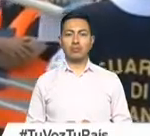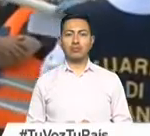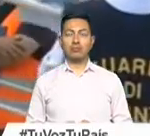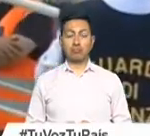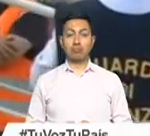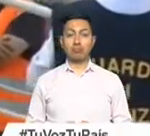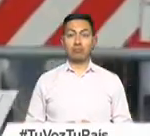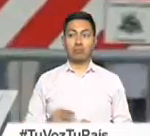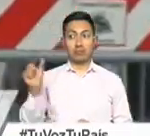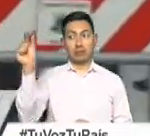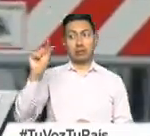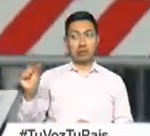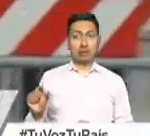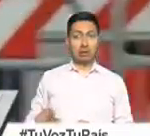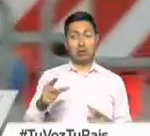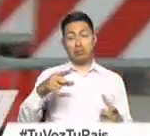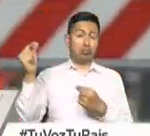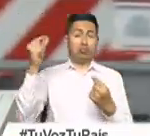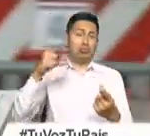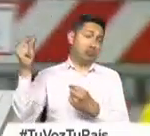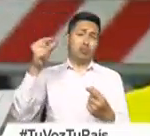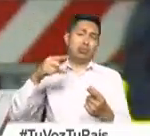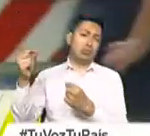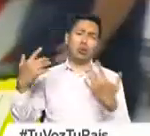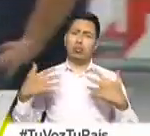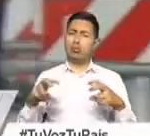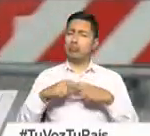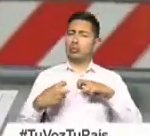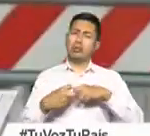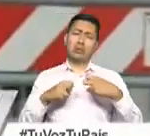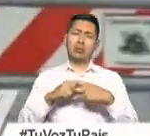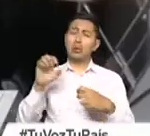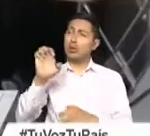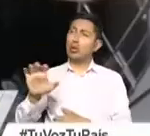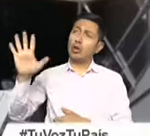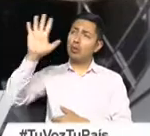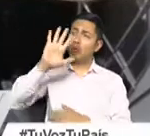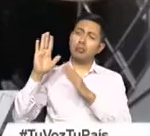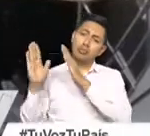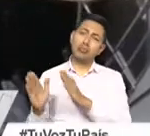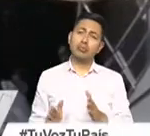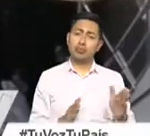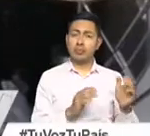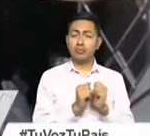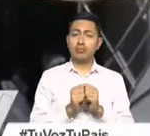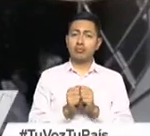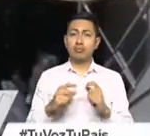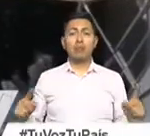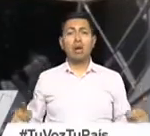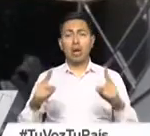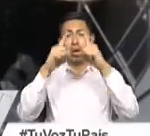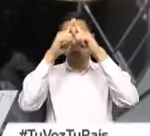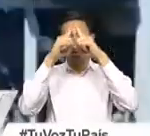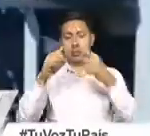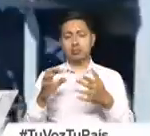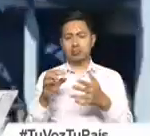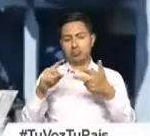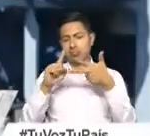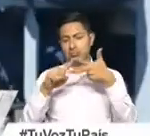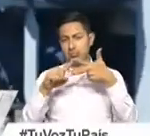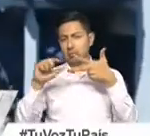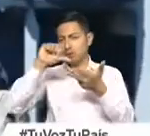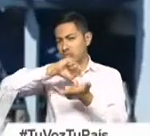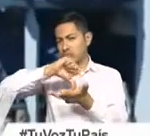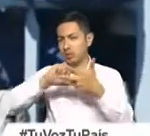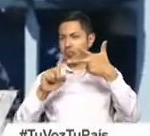Italia, desbordada por la inmigración, marca la agenda de la Unión Europea. París, Berlín y Roma acordaron este domingo acelerar la reubicación de los